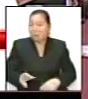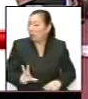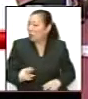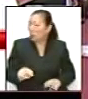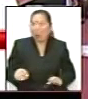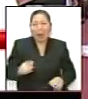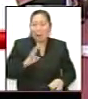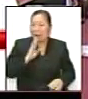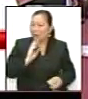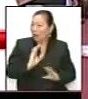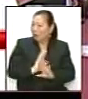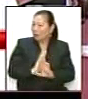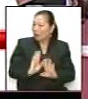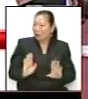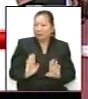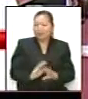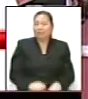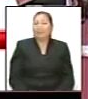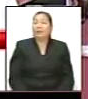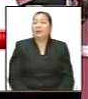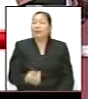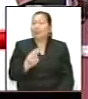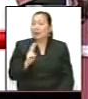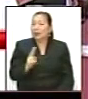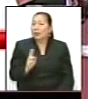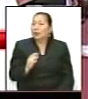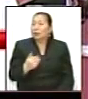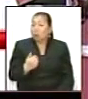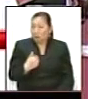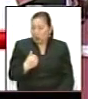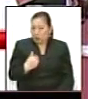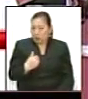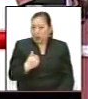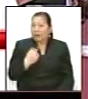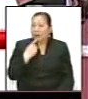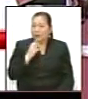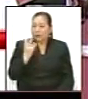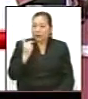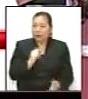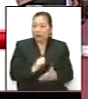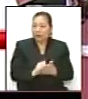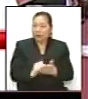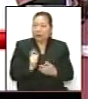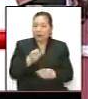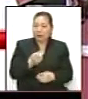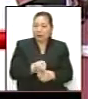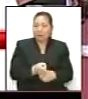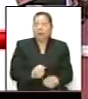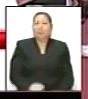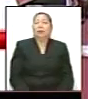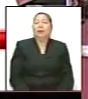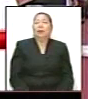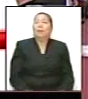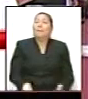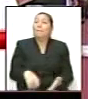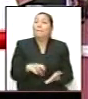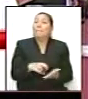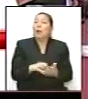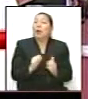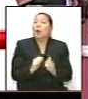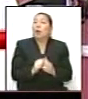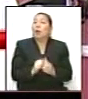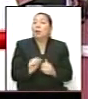sido mencionadas, que no han sido vistas. Tuve la oportunidad hace unos meses de estar por unos centros poblados